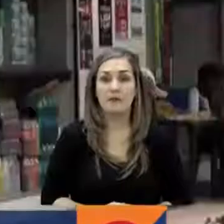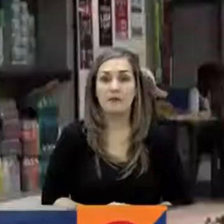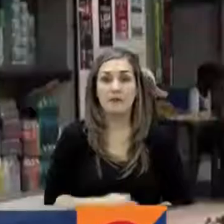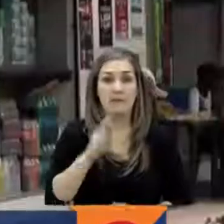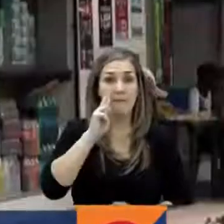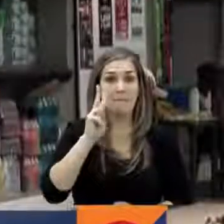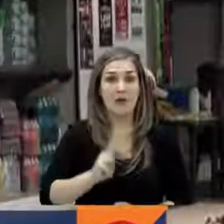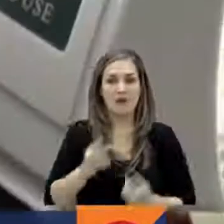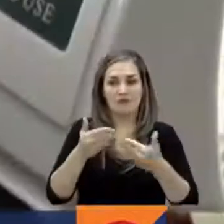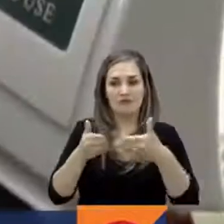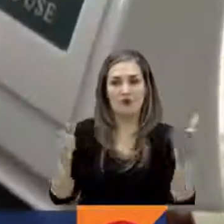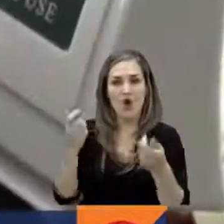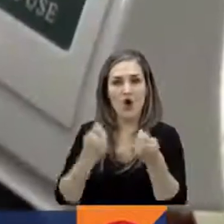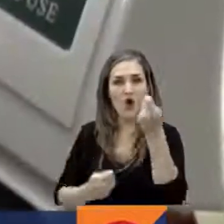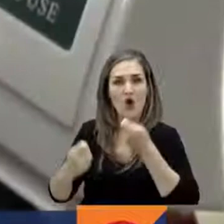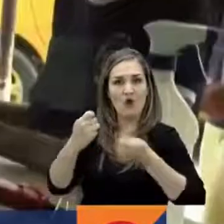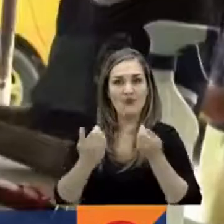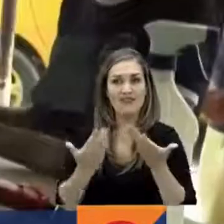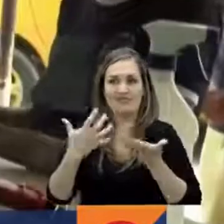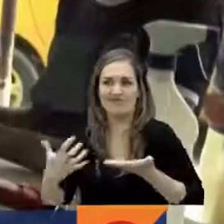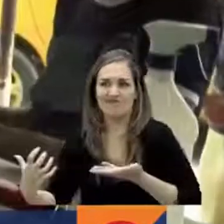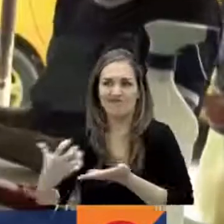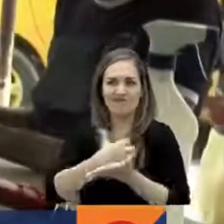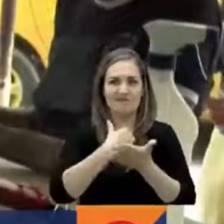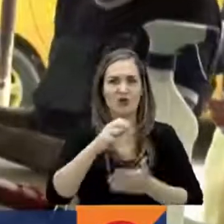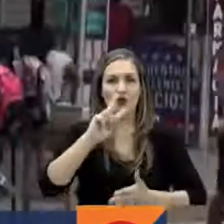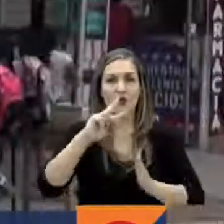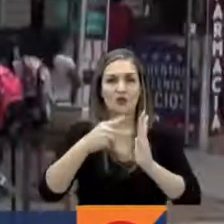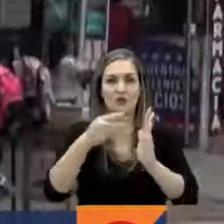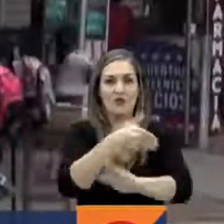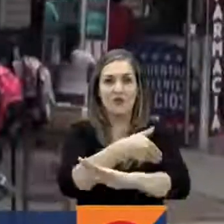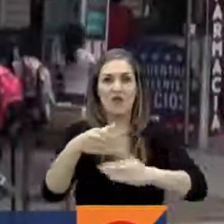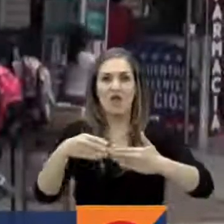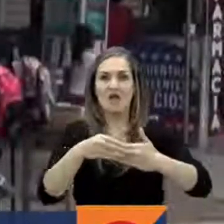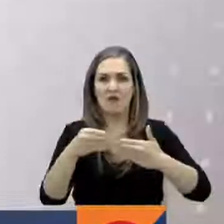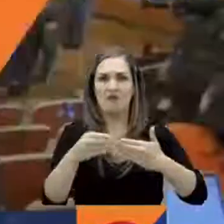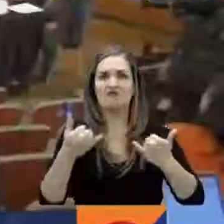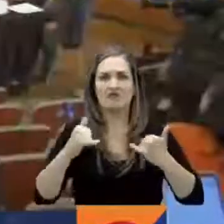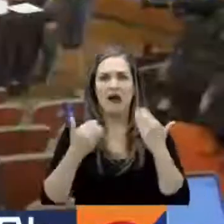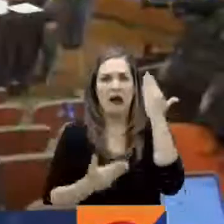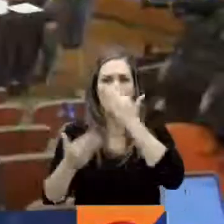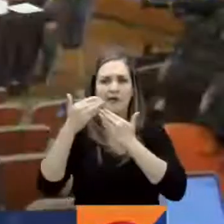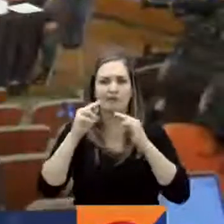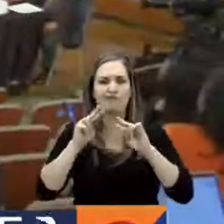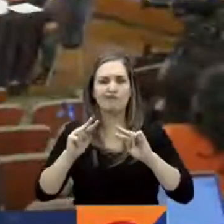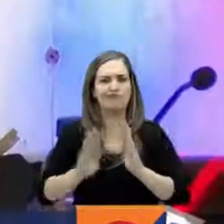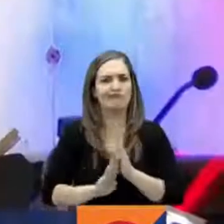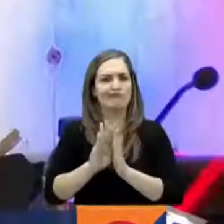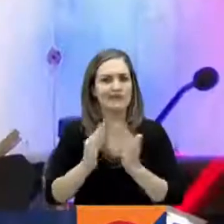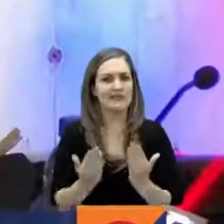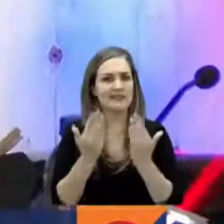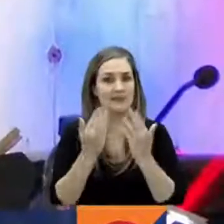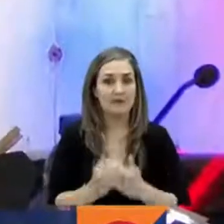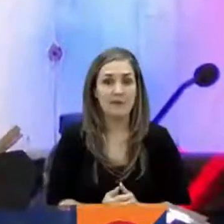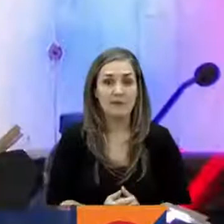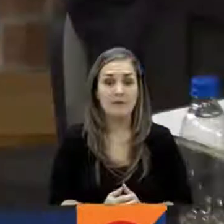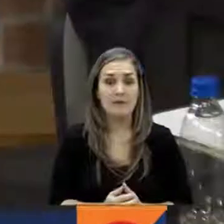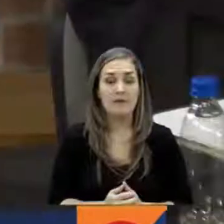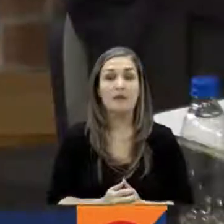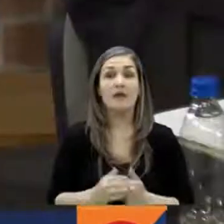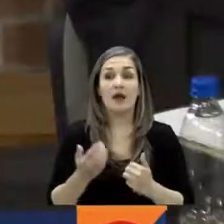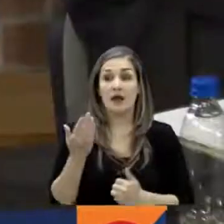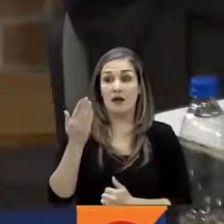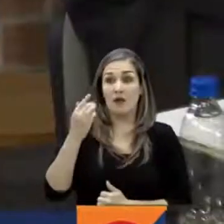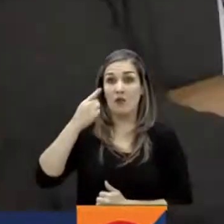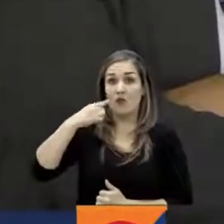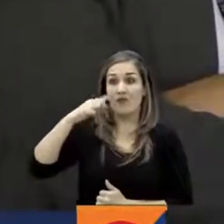Venezuela podría generar recursos por $2.000 millones, según analistas. Tercer día de audiencia de